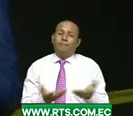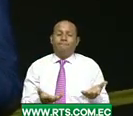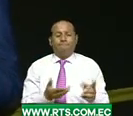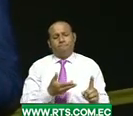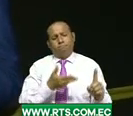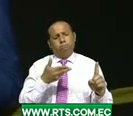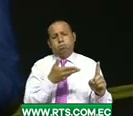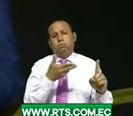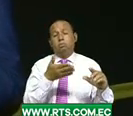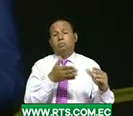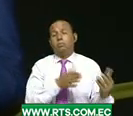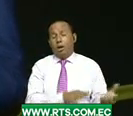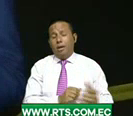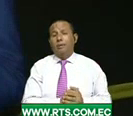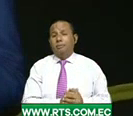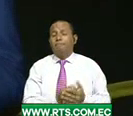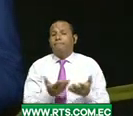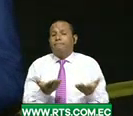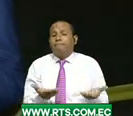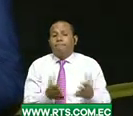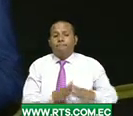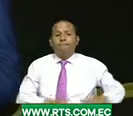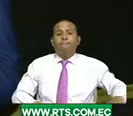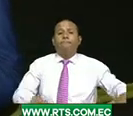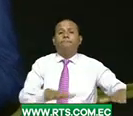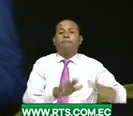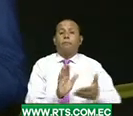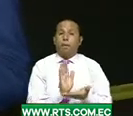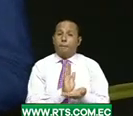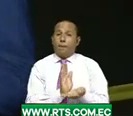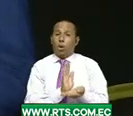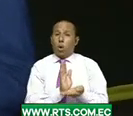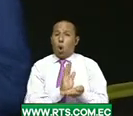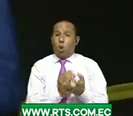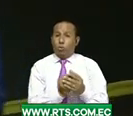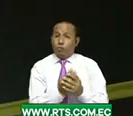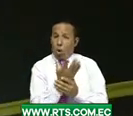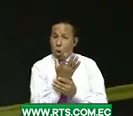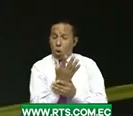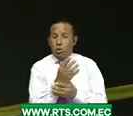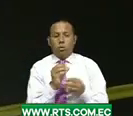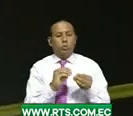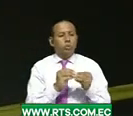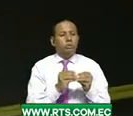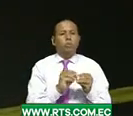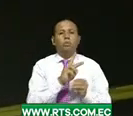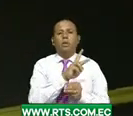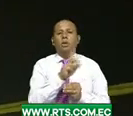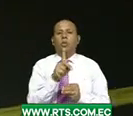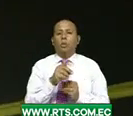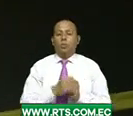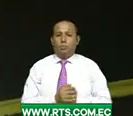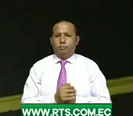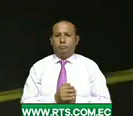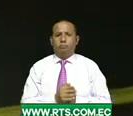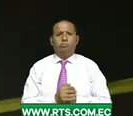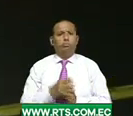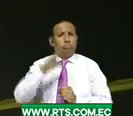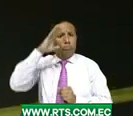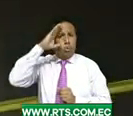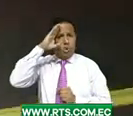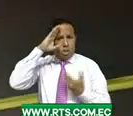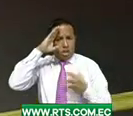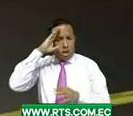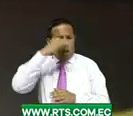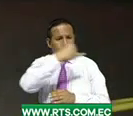violento. Acá estamos en el bloque 21 de Flor de Bastión. La policía ha acordonado una cuadra de este sector. Estamos